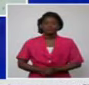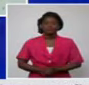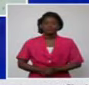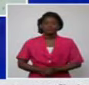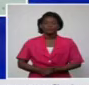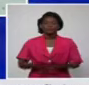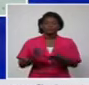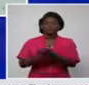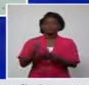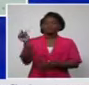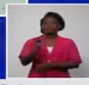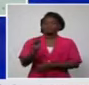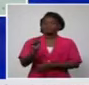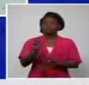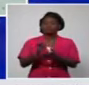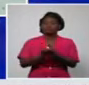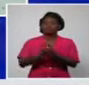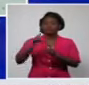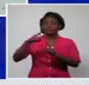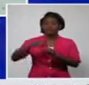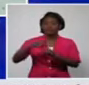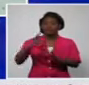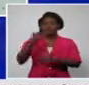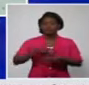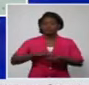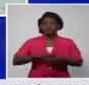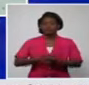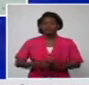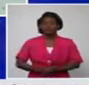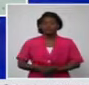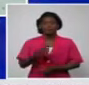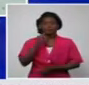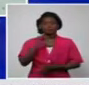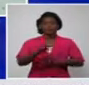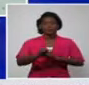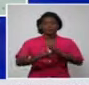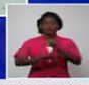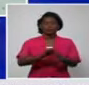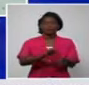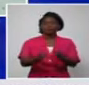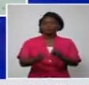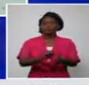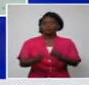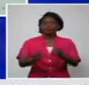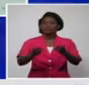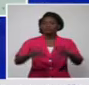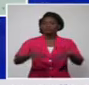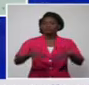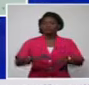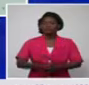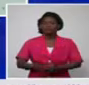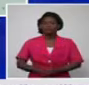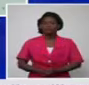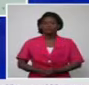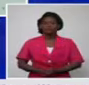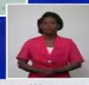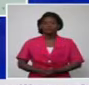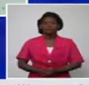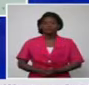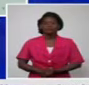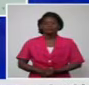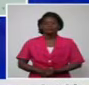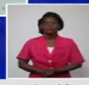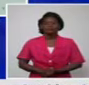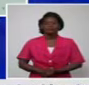una provincia que ha ido controlando su situación epidemiológica, como se ha reiterado, diagnostica